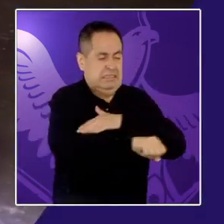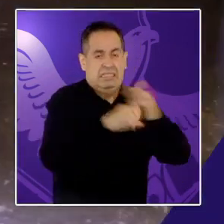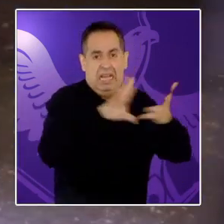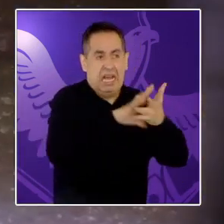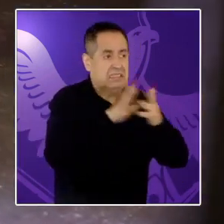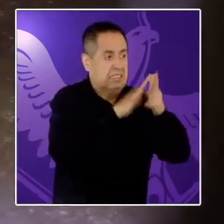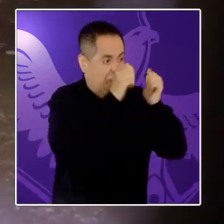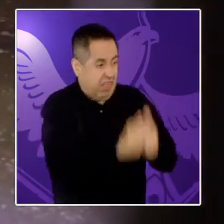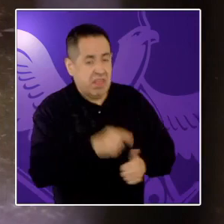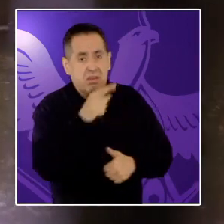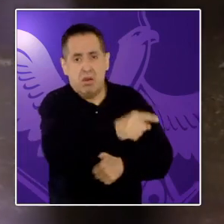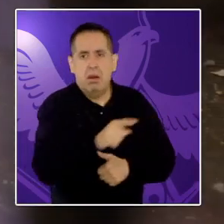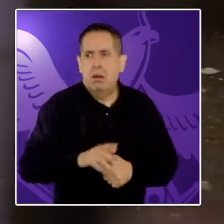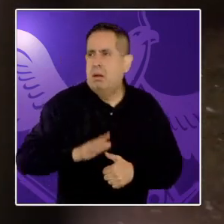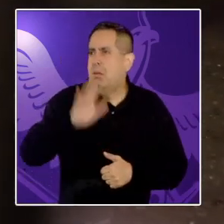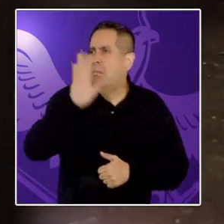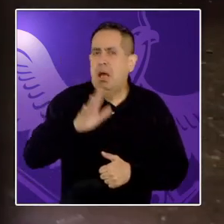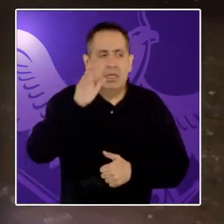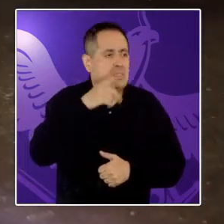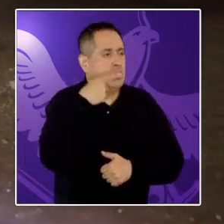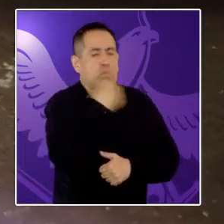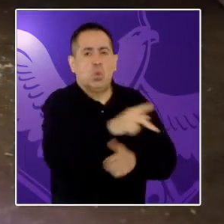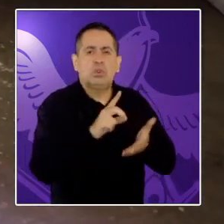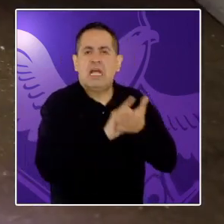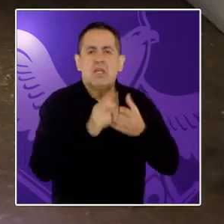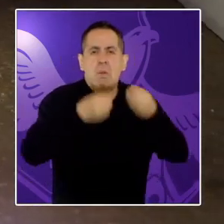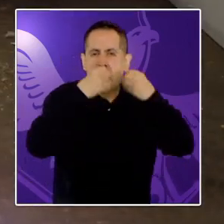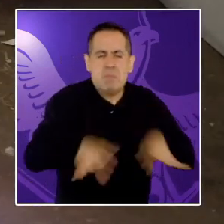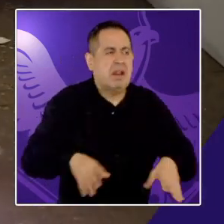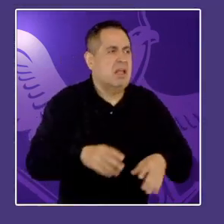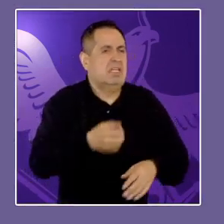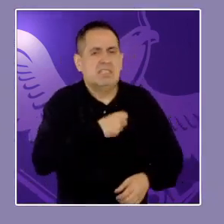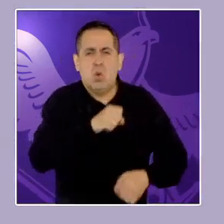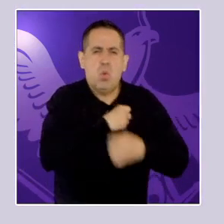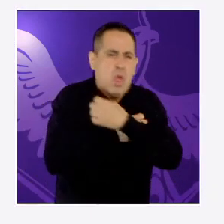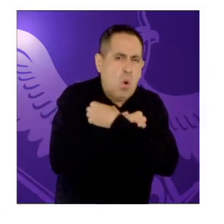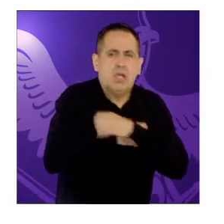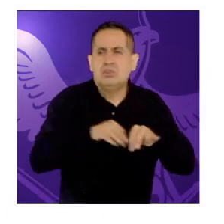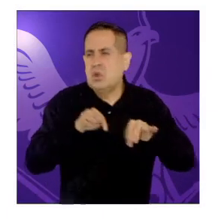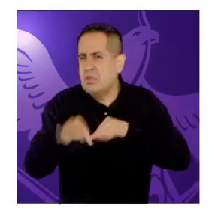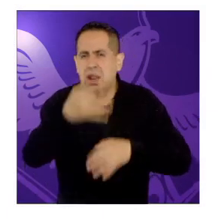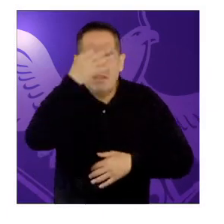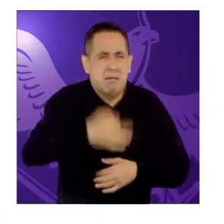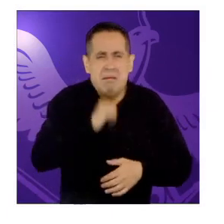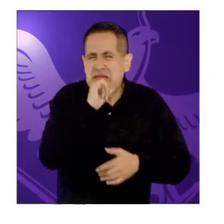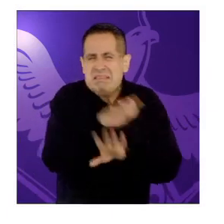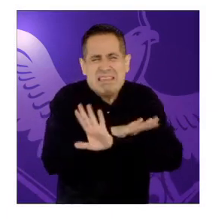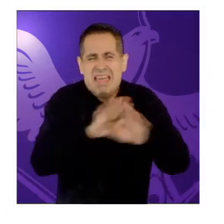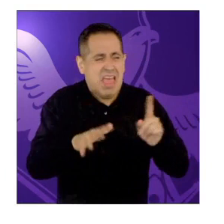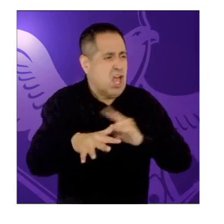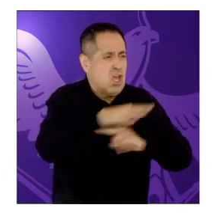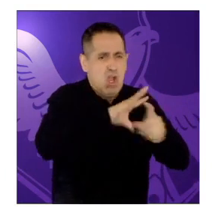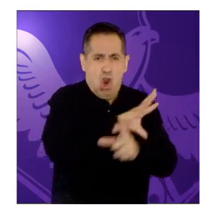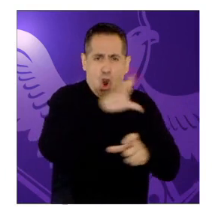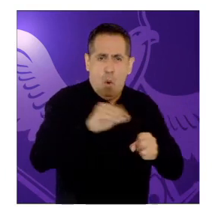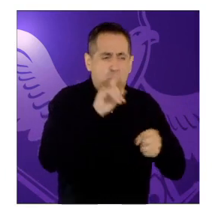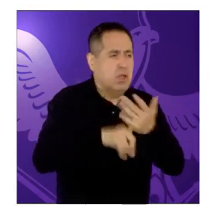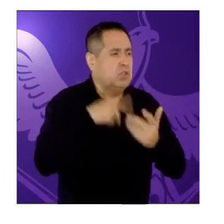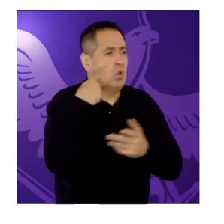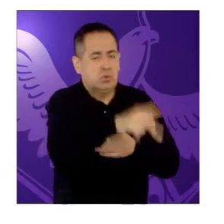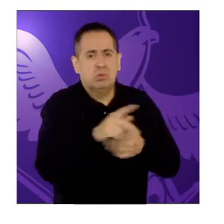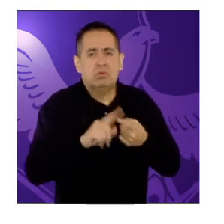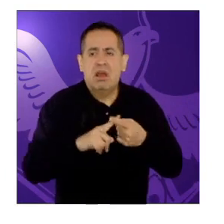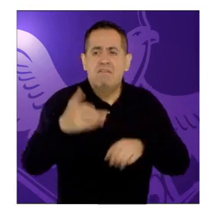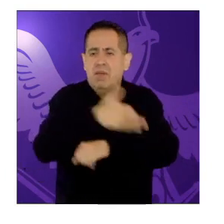libertad parecen transcurrir como si estuvieran amenazados todos sus derechos a la salud, la educación, la integridad del trabajo, y en permanente crisis todos